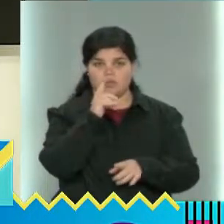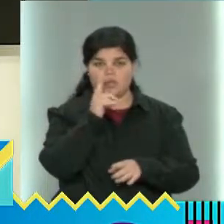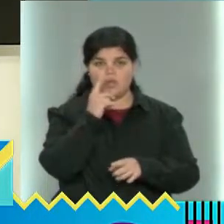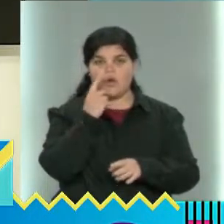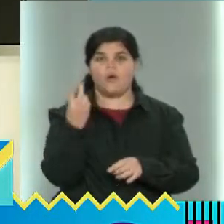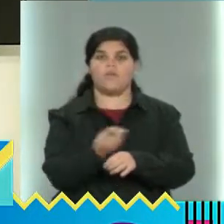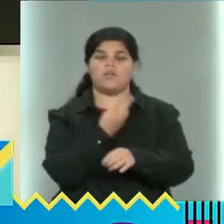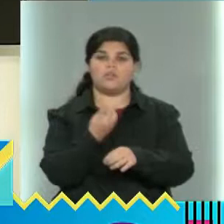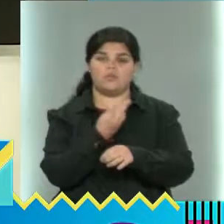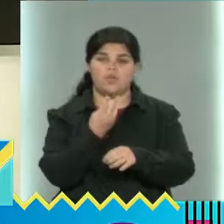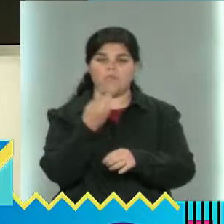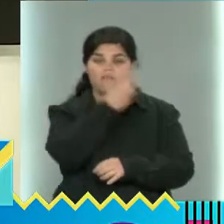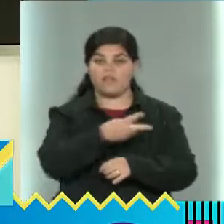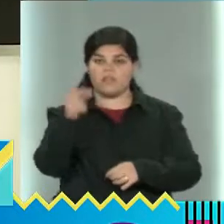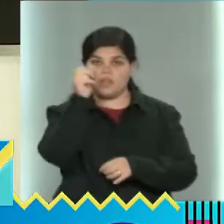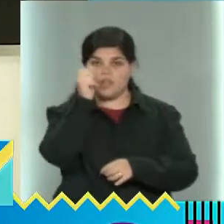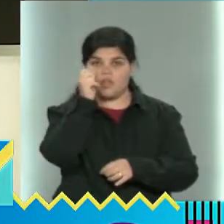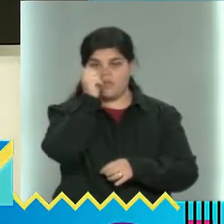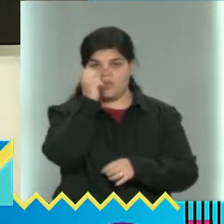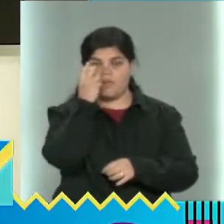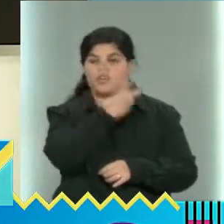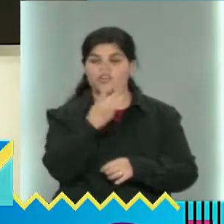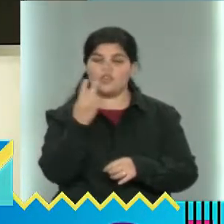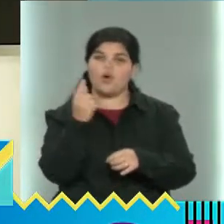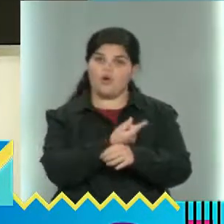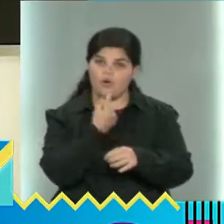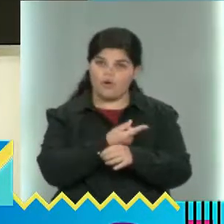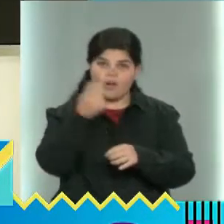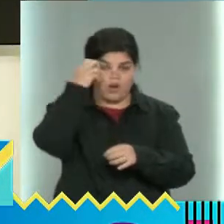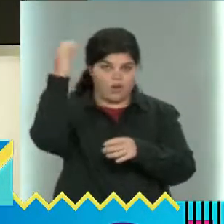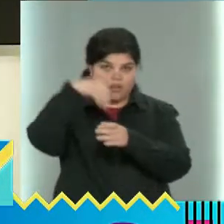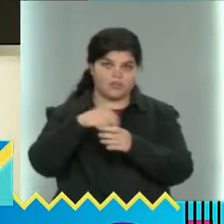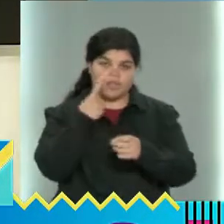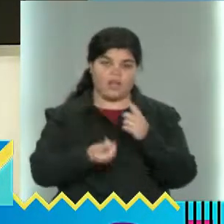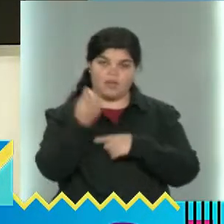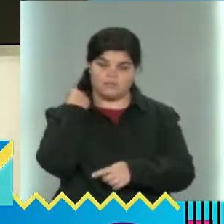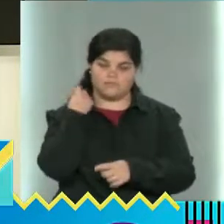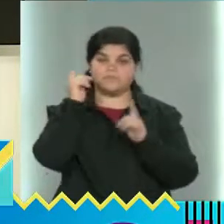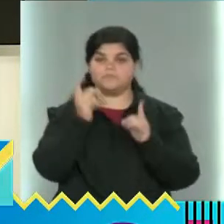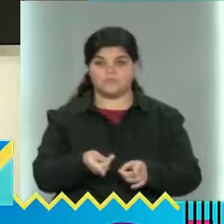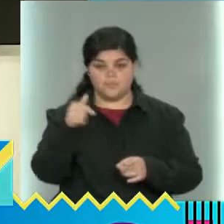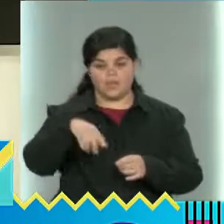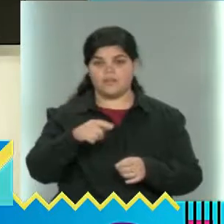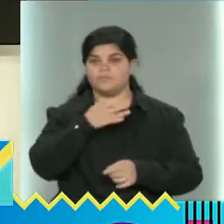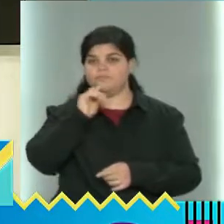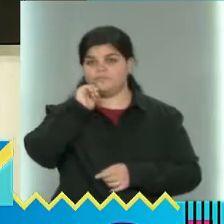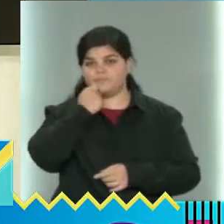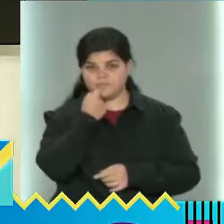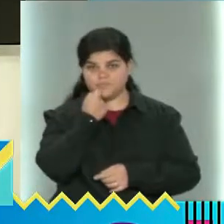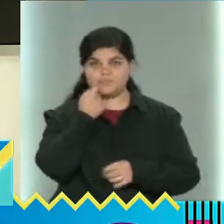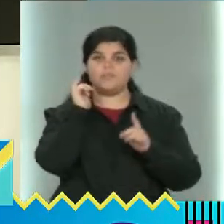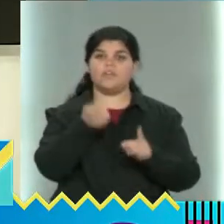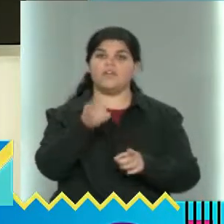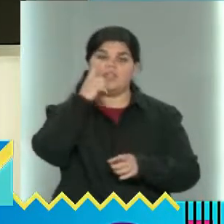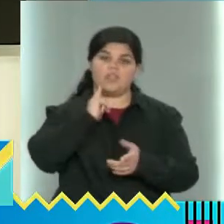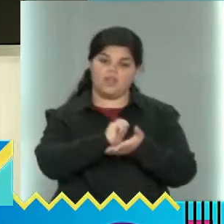debate en el Congreso Nacional. Ese fue el tema del día de ayer. Pero en el día de ayer también, y por eso hoy nos damos el gusto de hacer este programa, fue el Día del